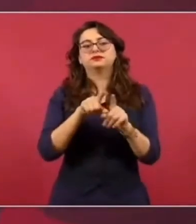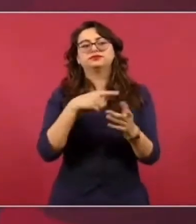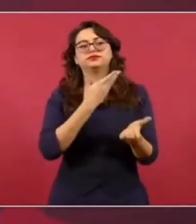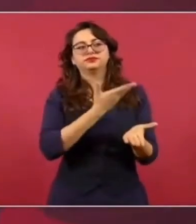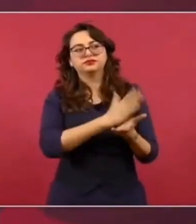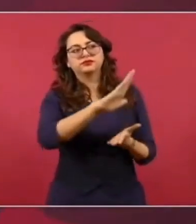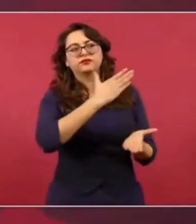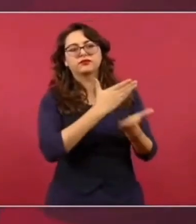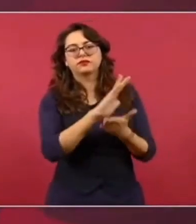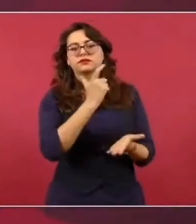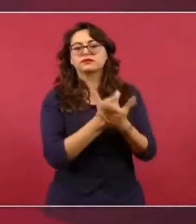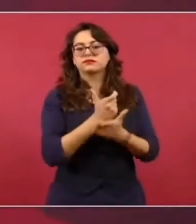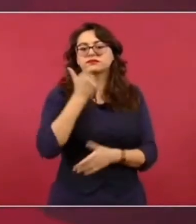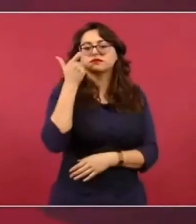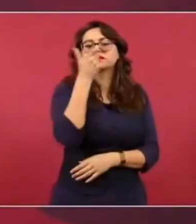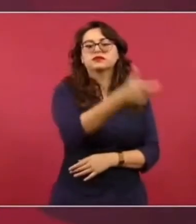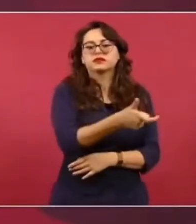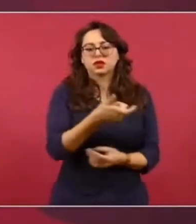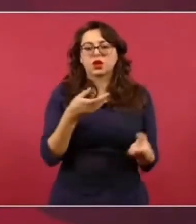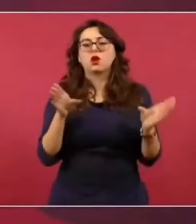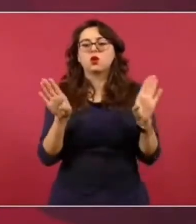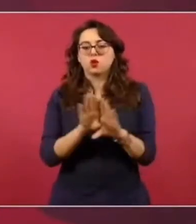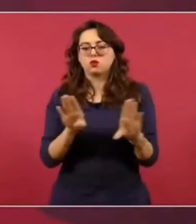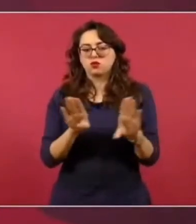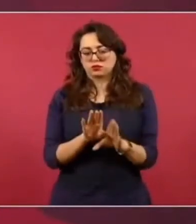insistir en que